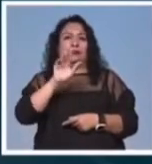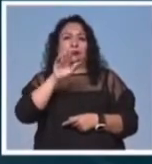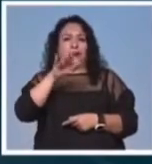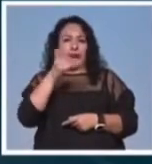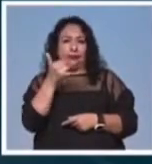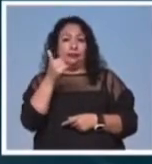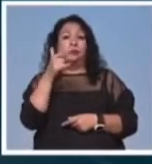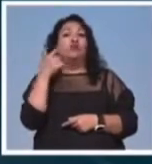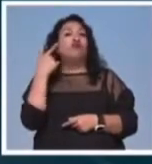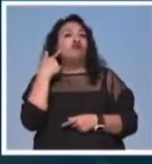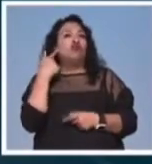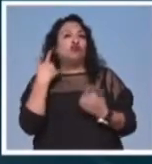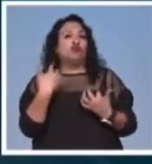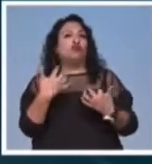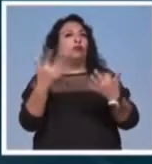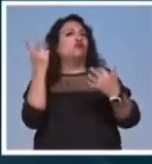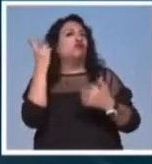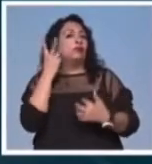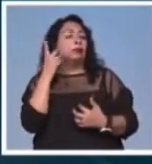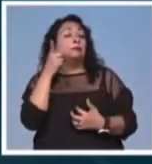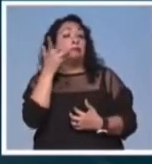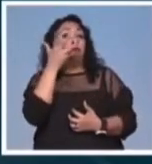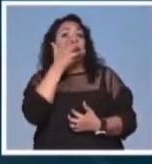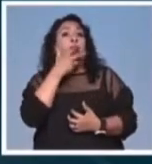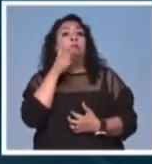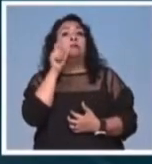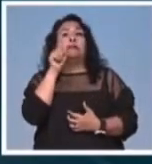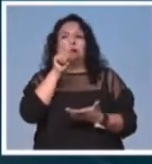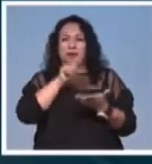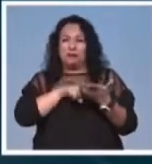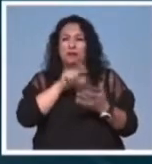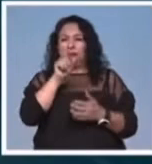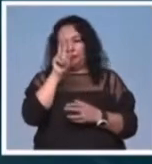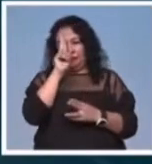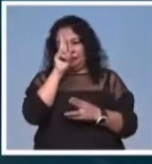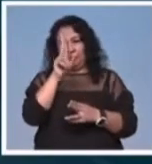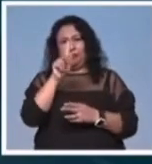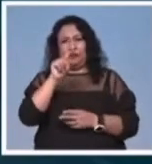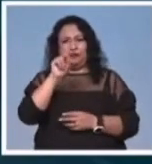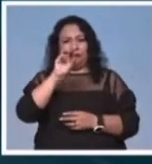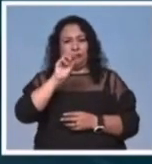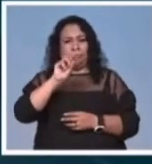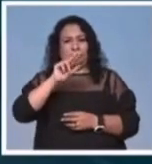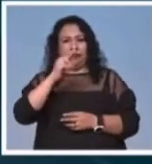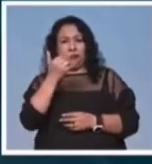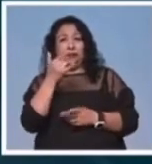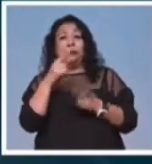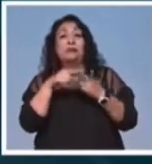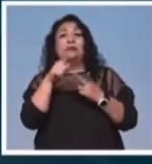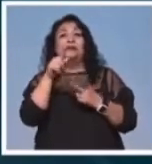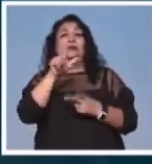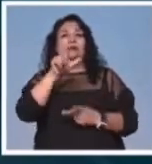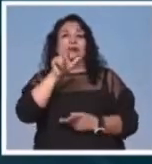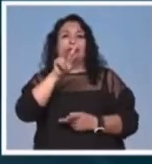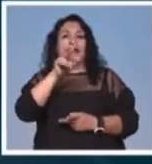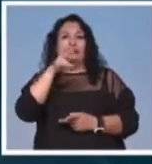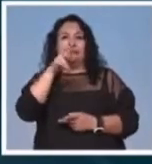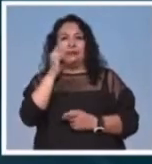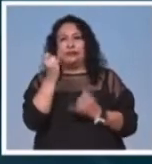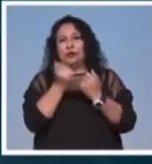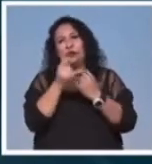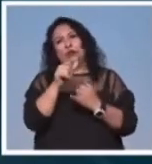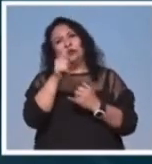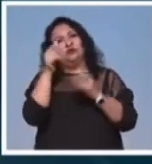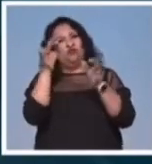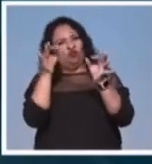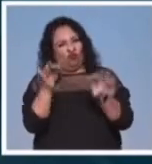Band deleitó a la audiencia. El concierto también incluyó una pieza en homenaje a Tony Bennett y un arreglo de La Bikina, así como